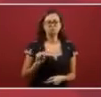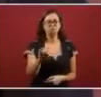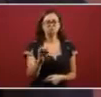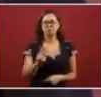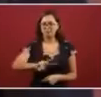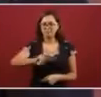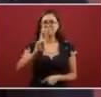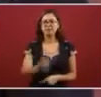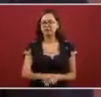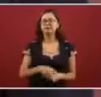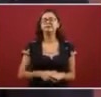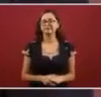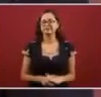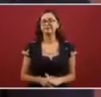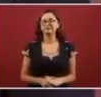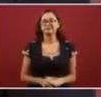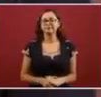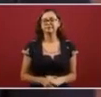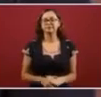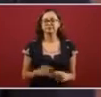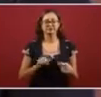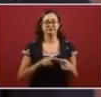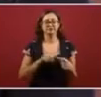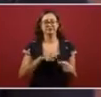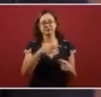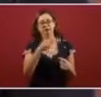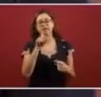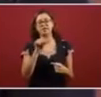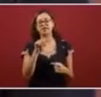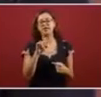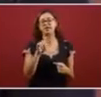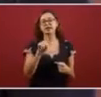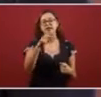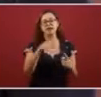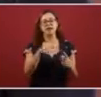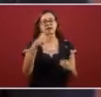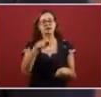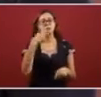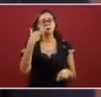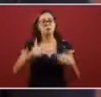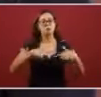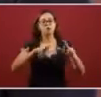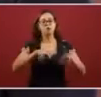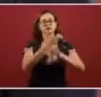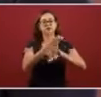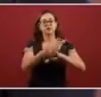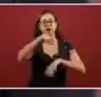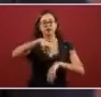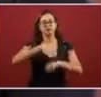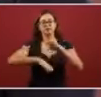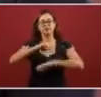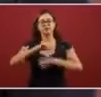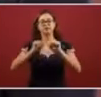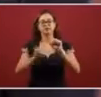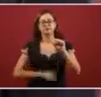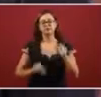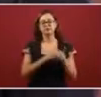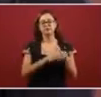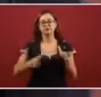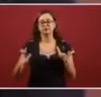exactamente. Daniel fue el embajador de Estados Unidos en México durante el